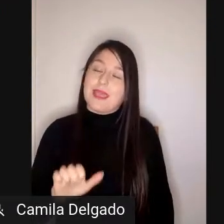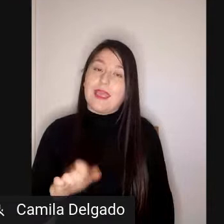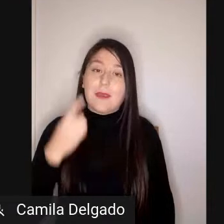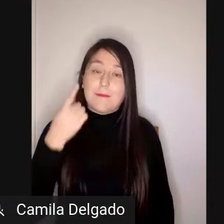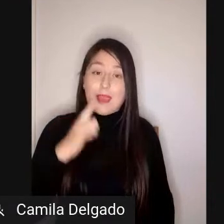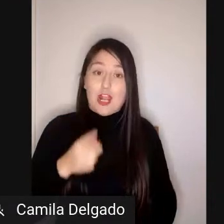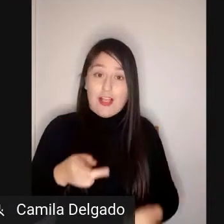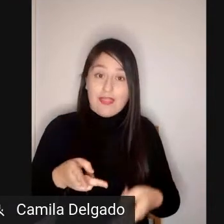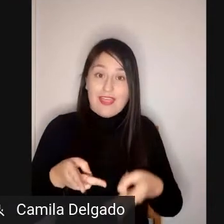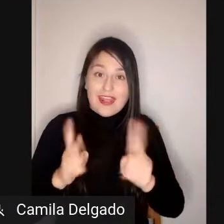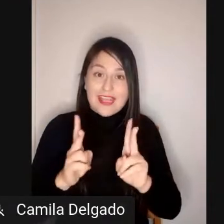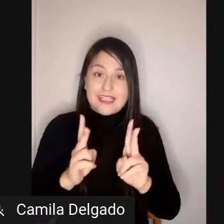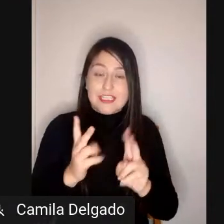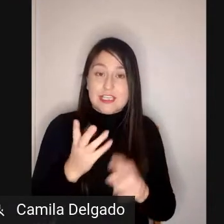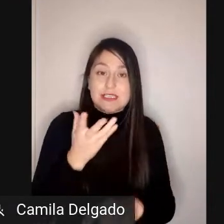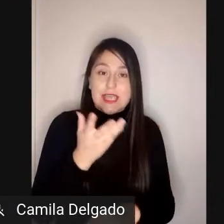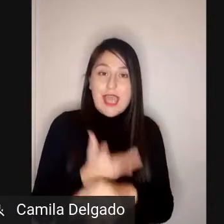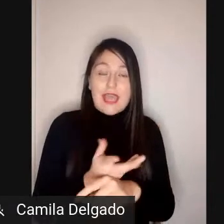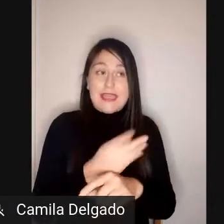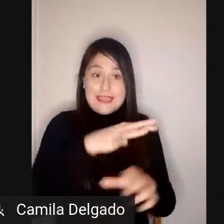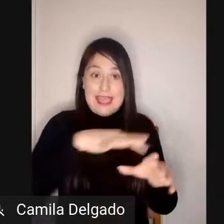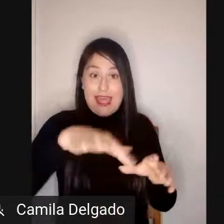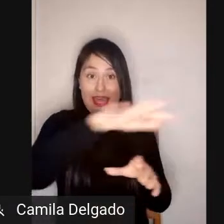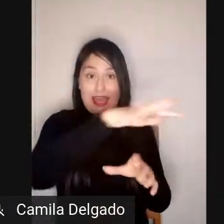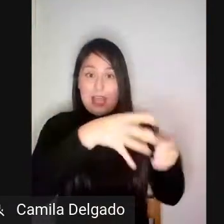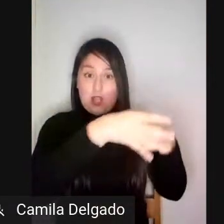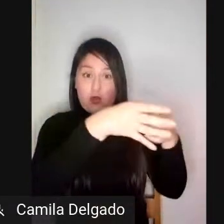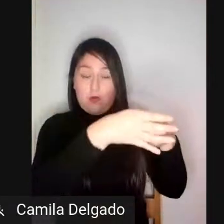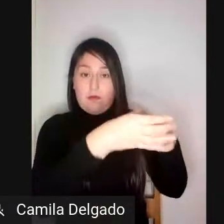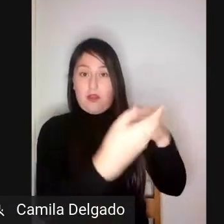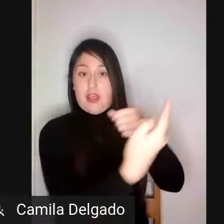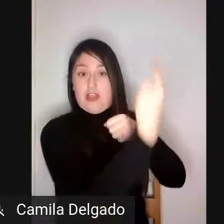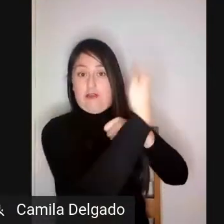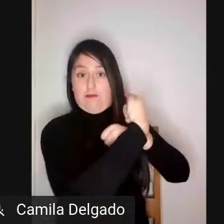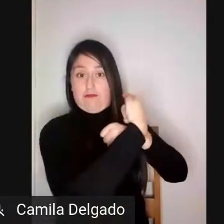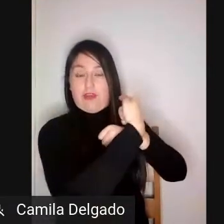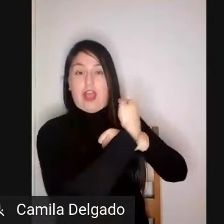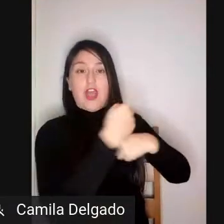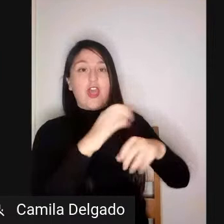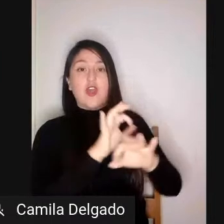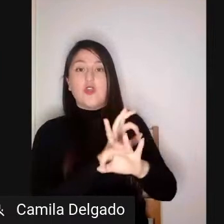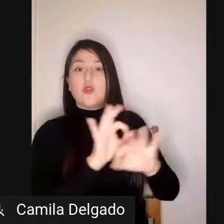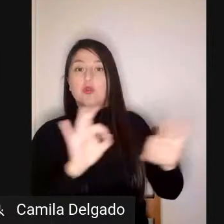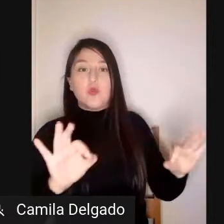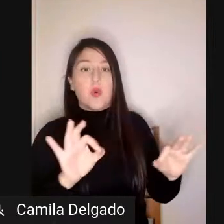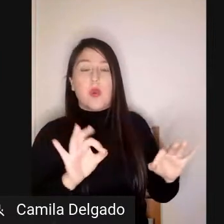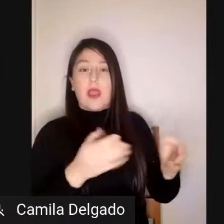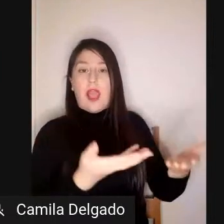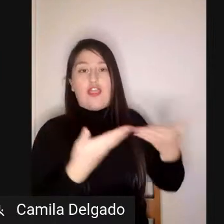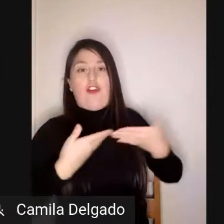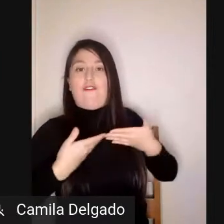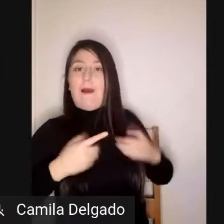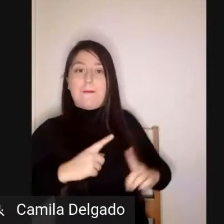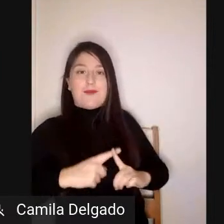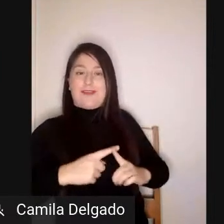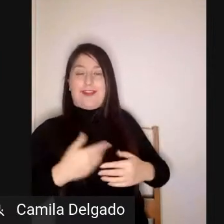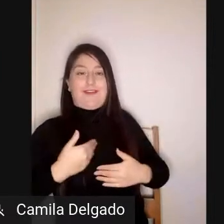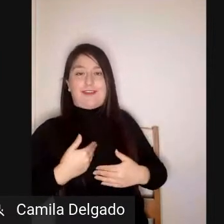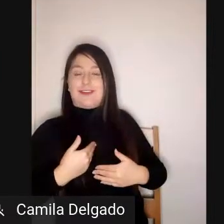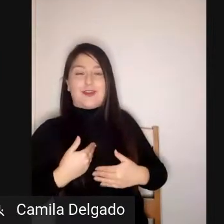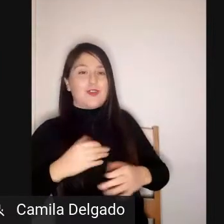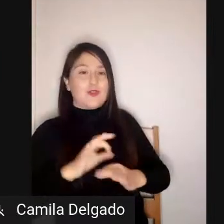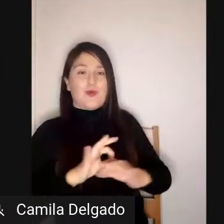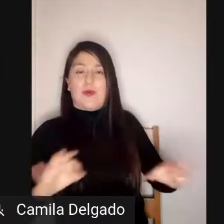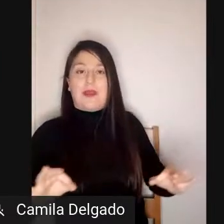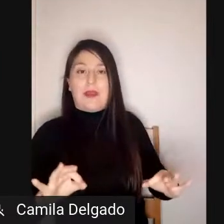o proviene de la clase dominante, no nos va a favorecer nunca, nunca. Siempre un niño pobre será